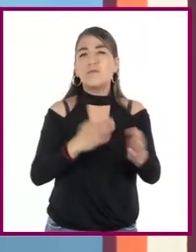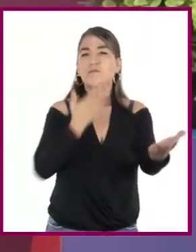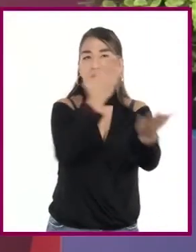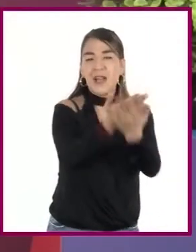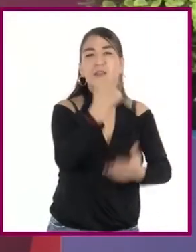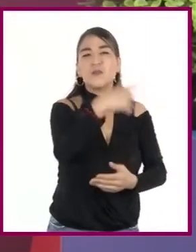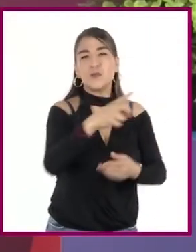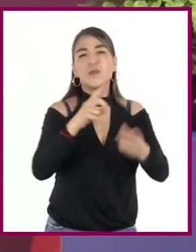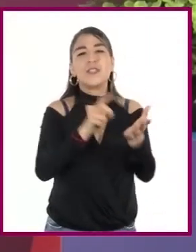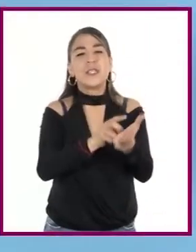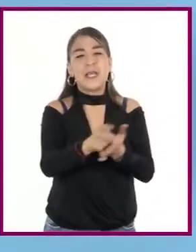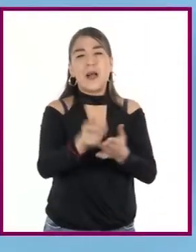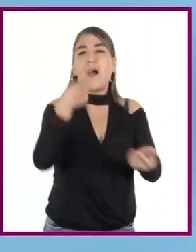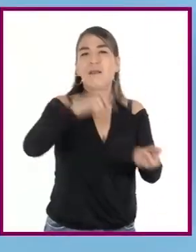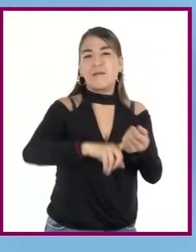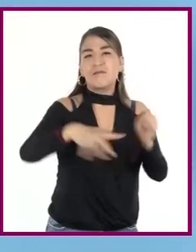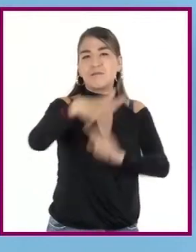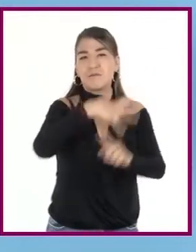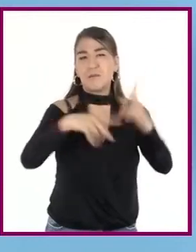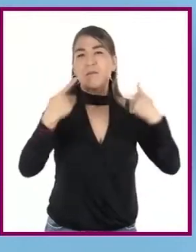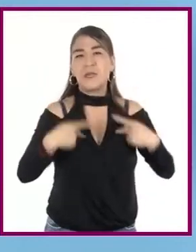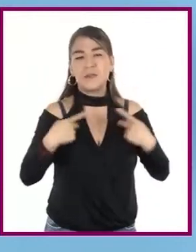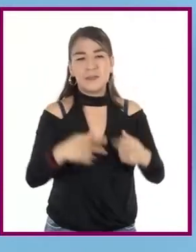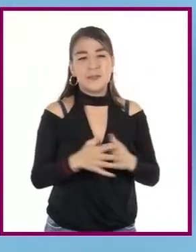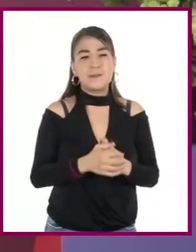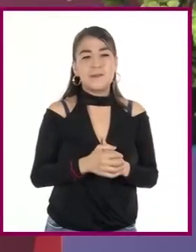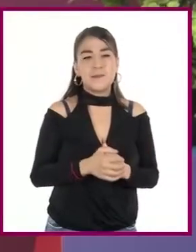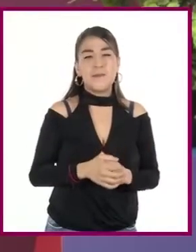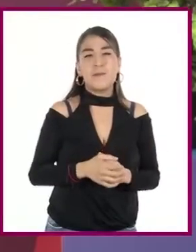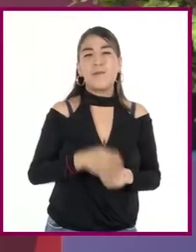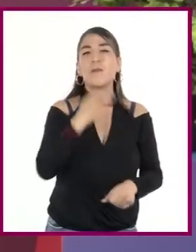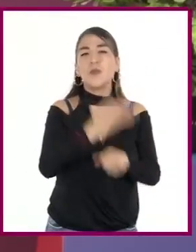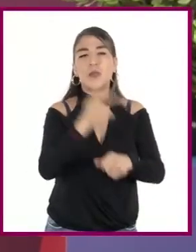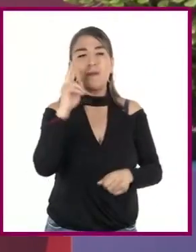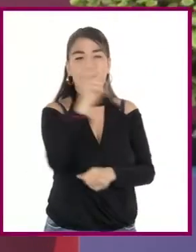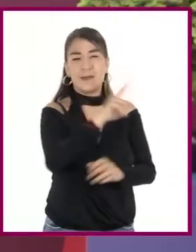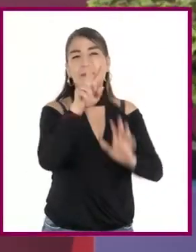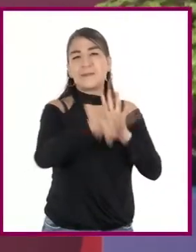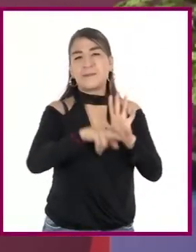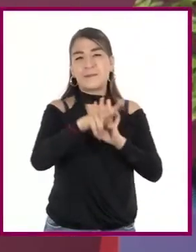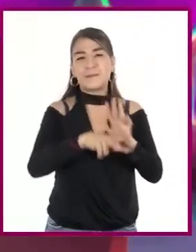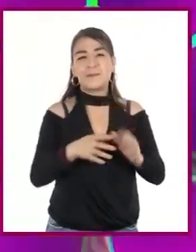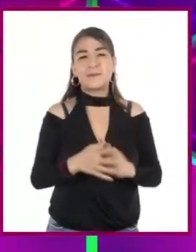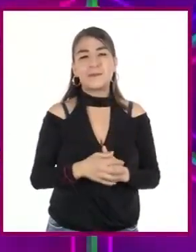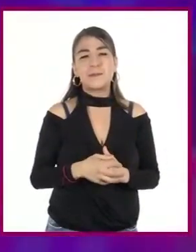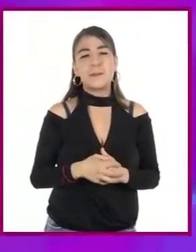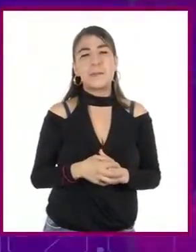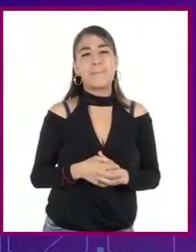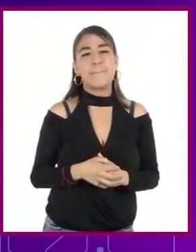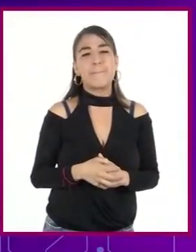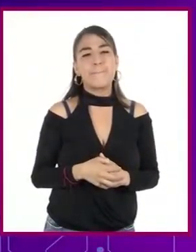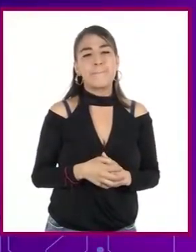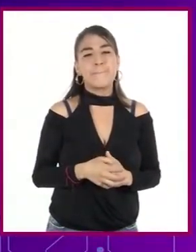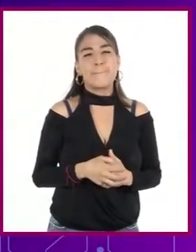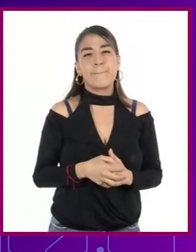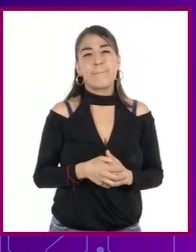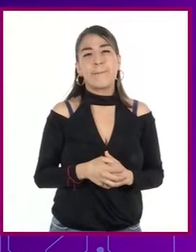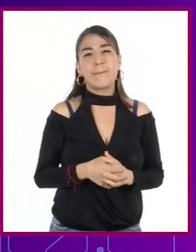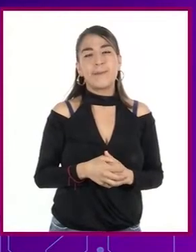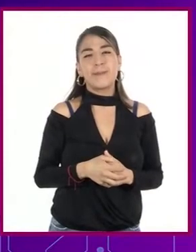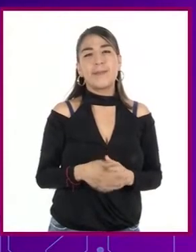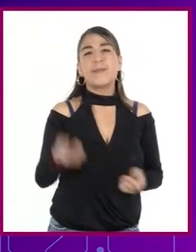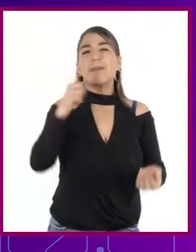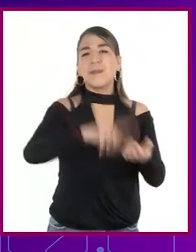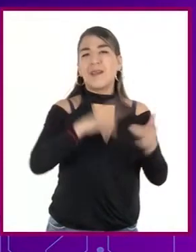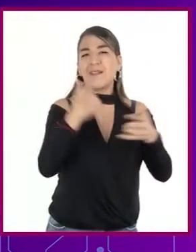sociedad. Maestra, para eso, veamos y escuchemos el siguiente video. En la